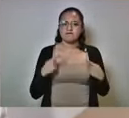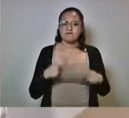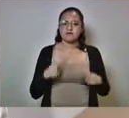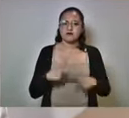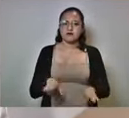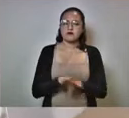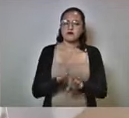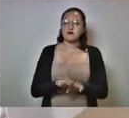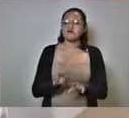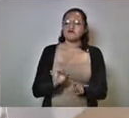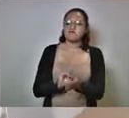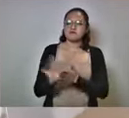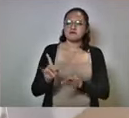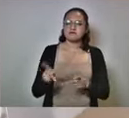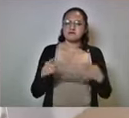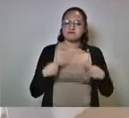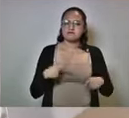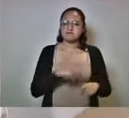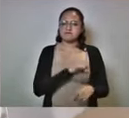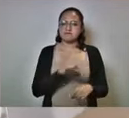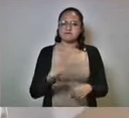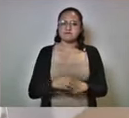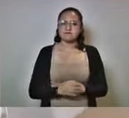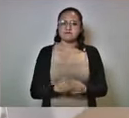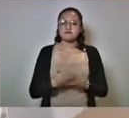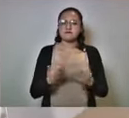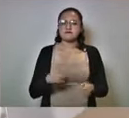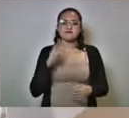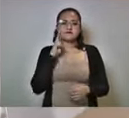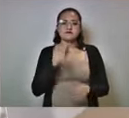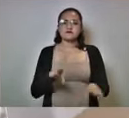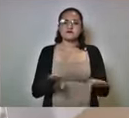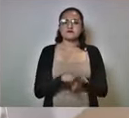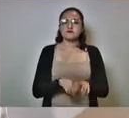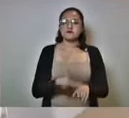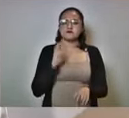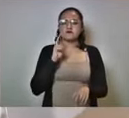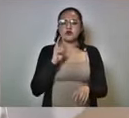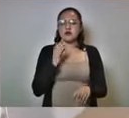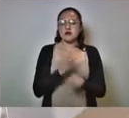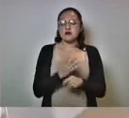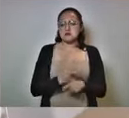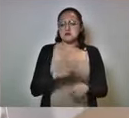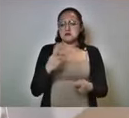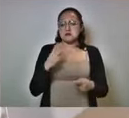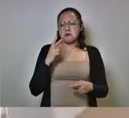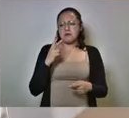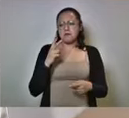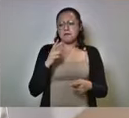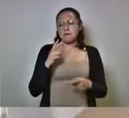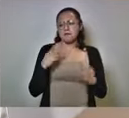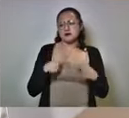directo a la delincuencia. Y están a la vista los hechos.